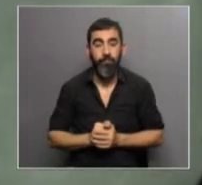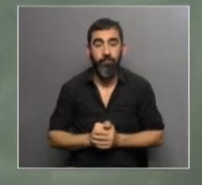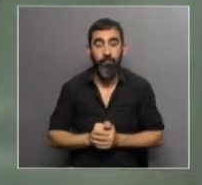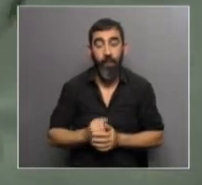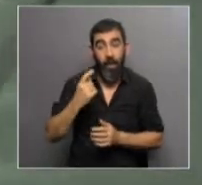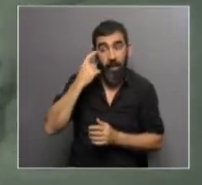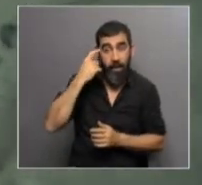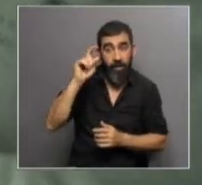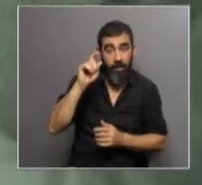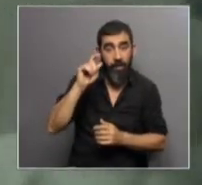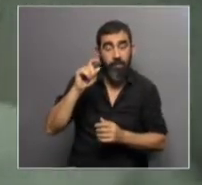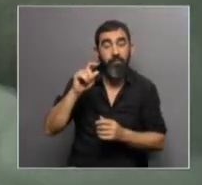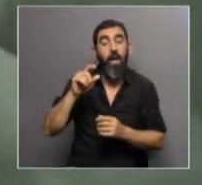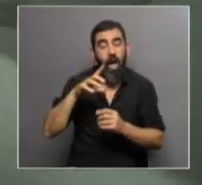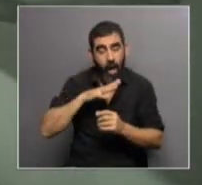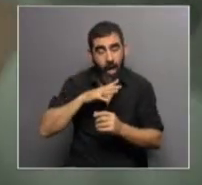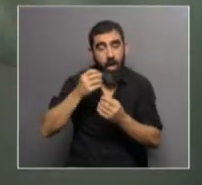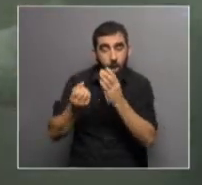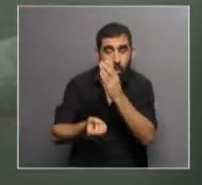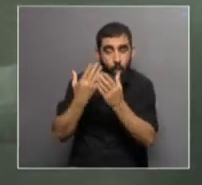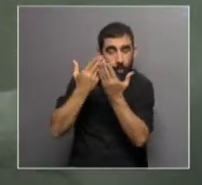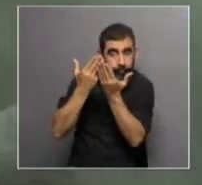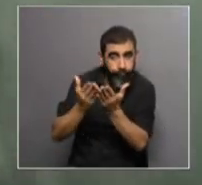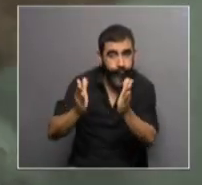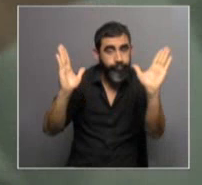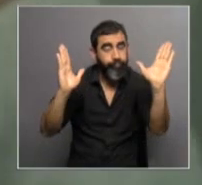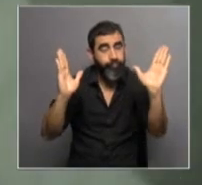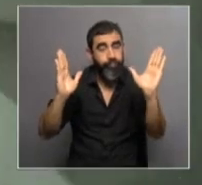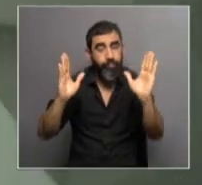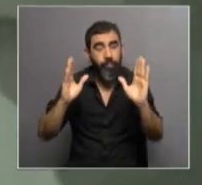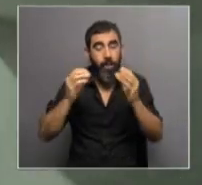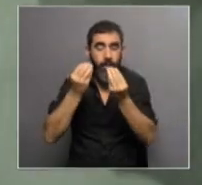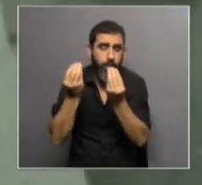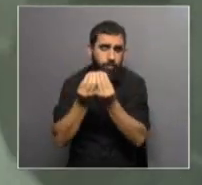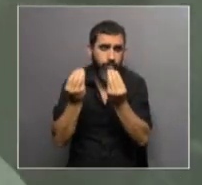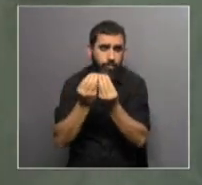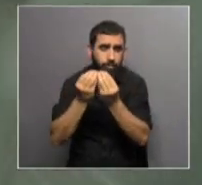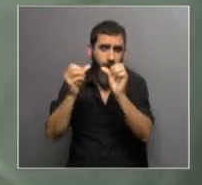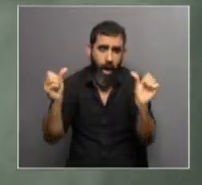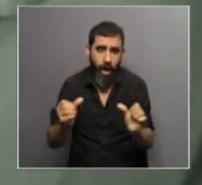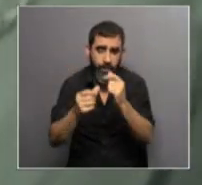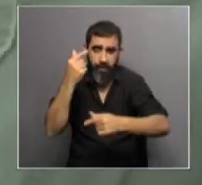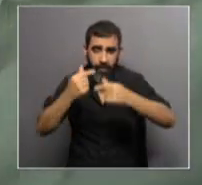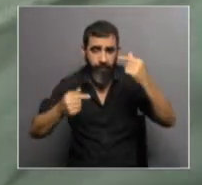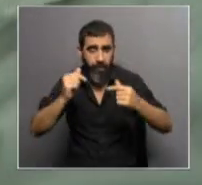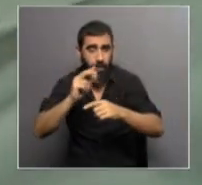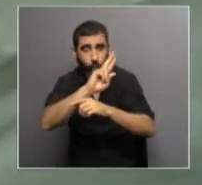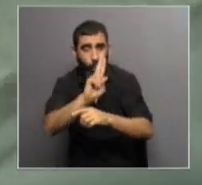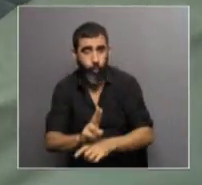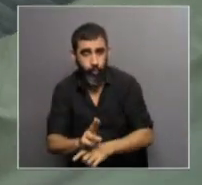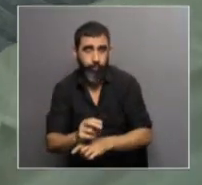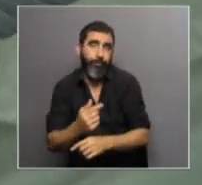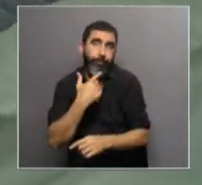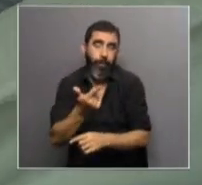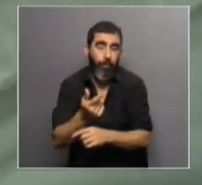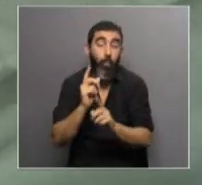y de así es abrir las ventanas y el panorama para un abanico de aplicaciones muy versátil porque uno puede